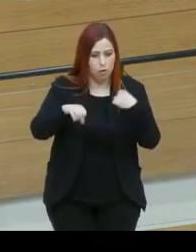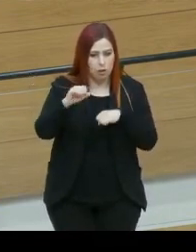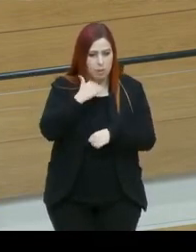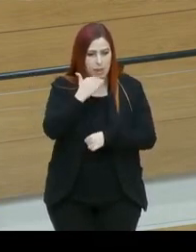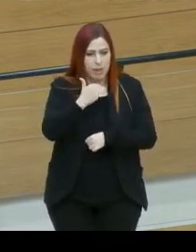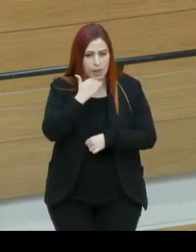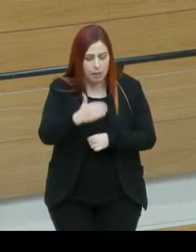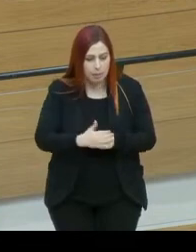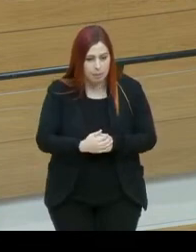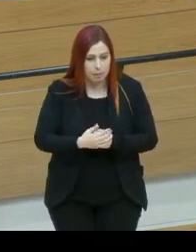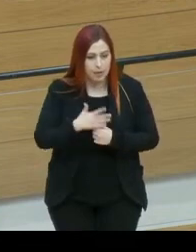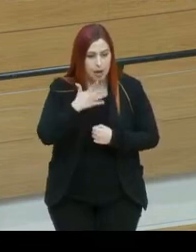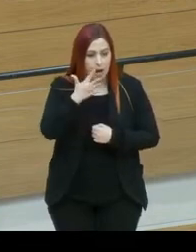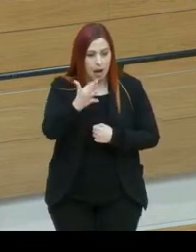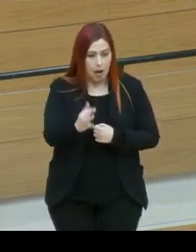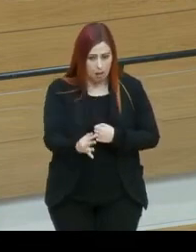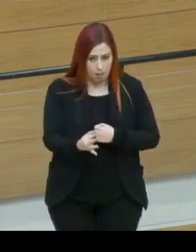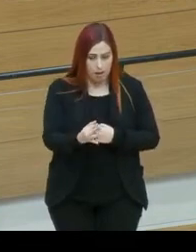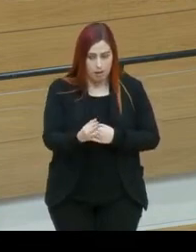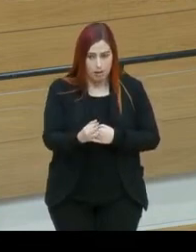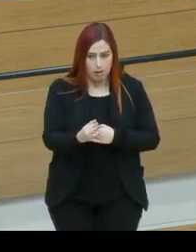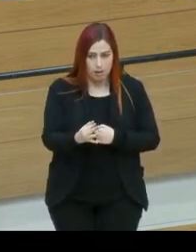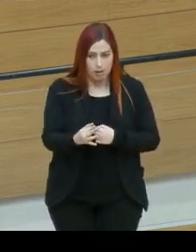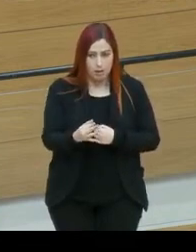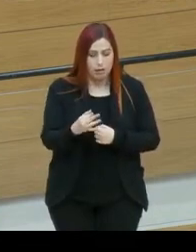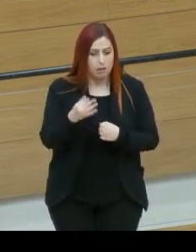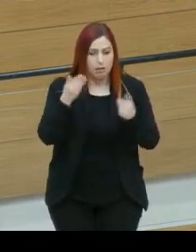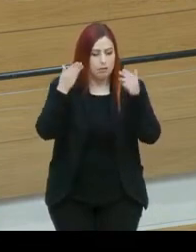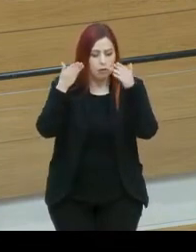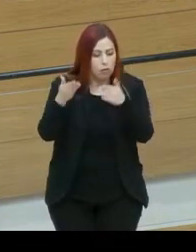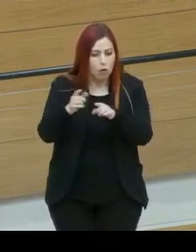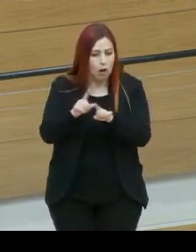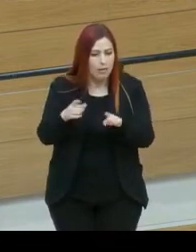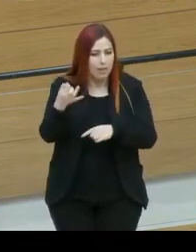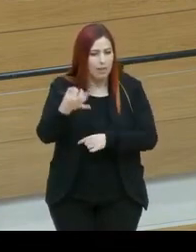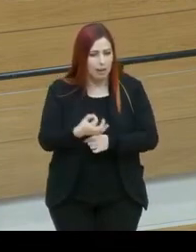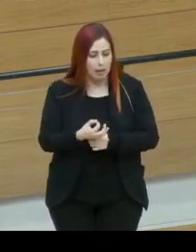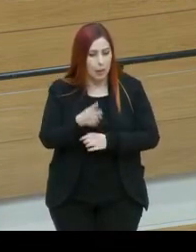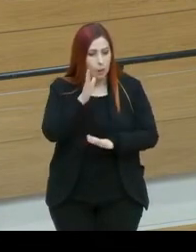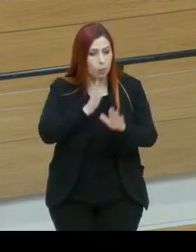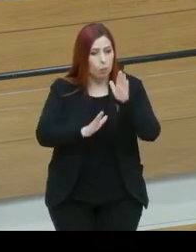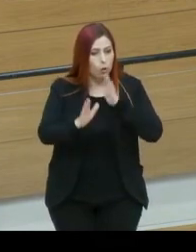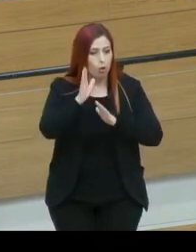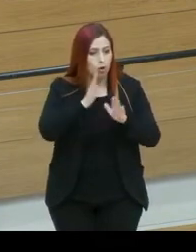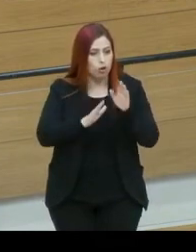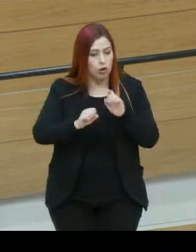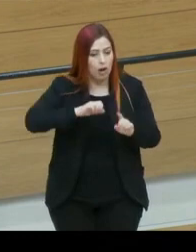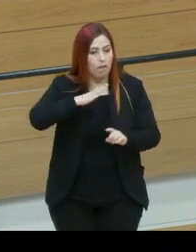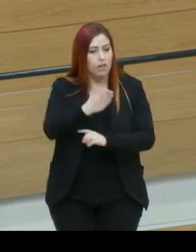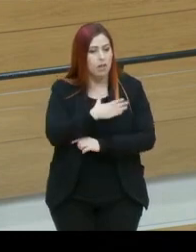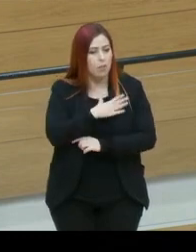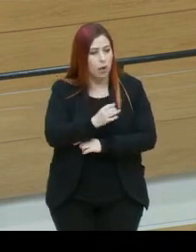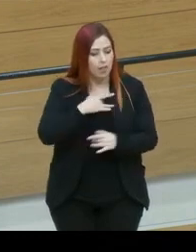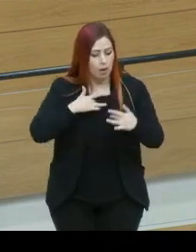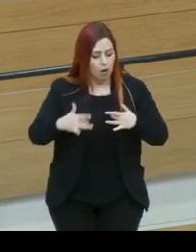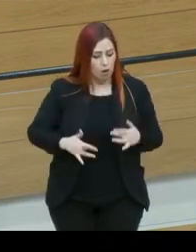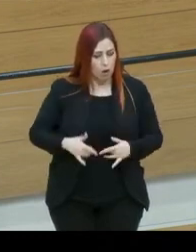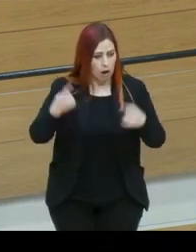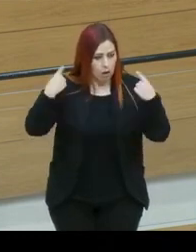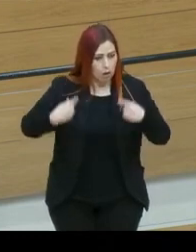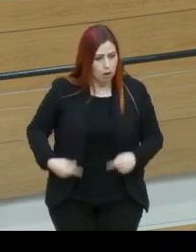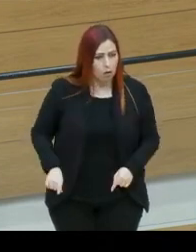riesgo. Pero es que además de todo esto, no se tiene en cuenta de que el botellón puede afectar a cualquier órgano de nuestro